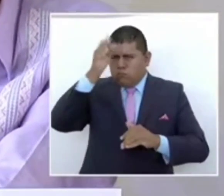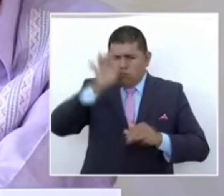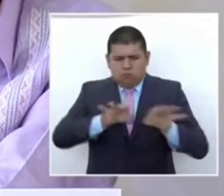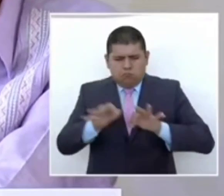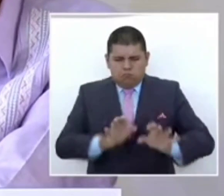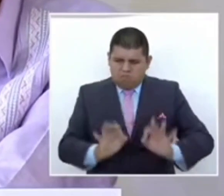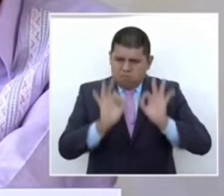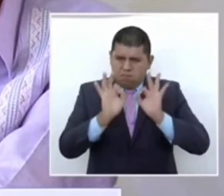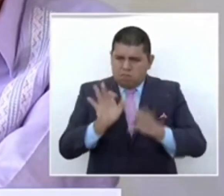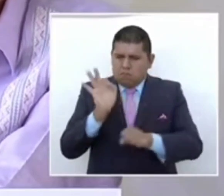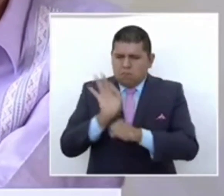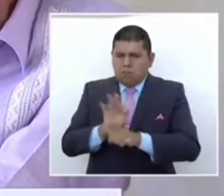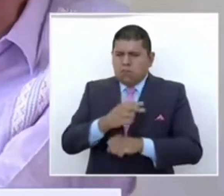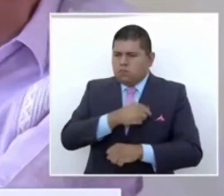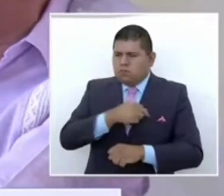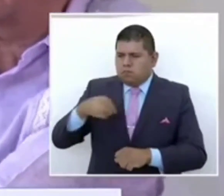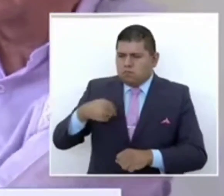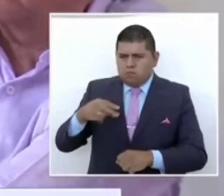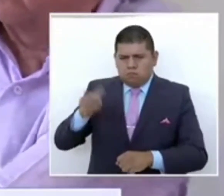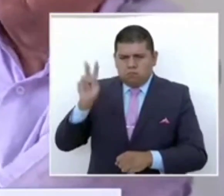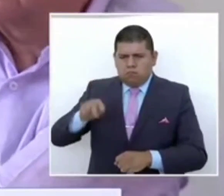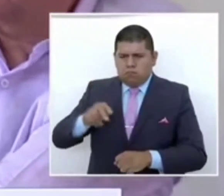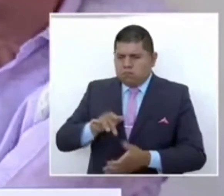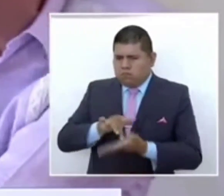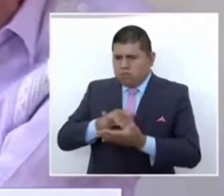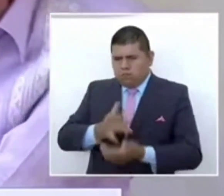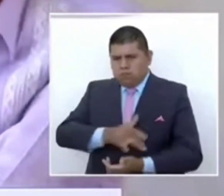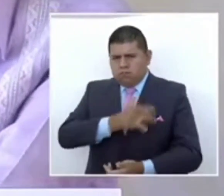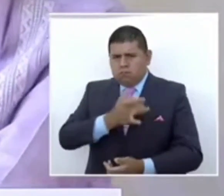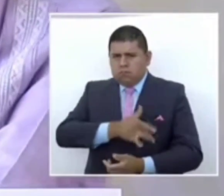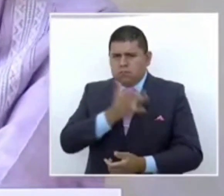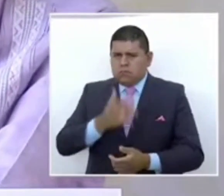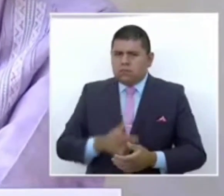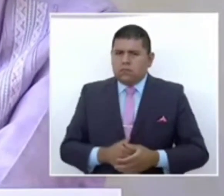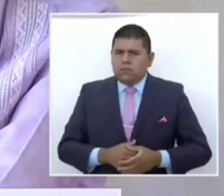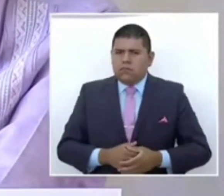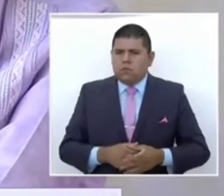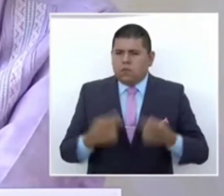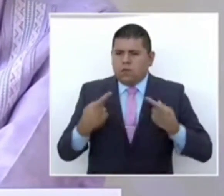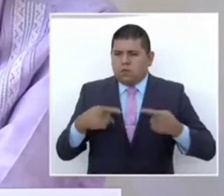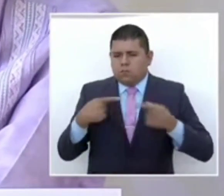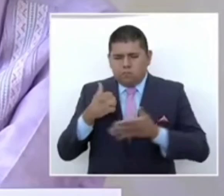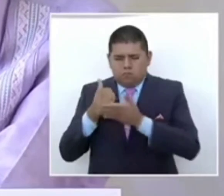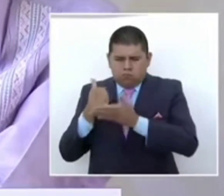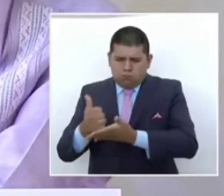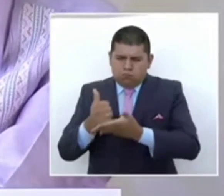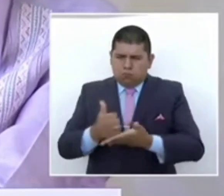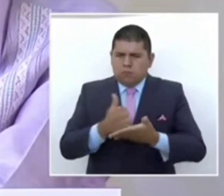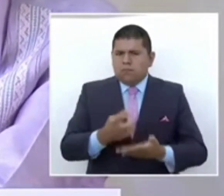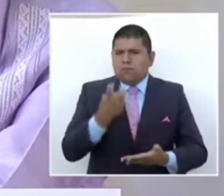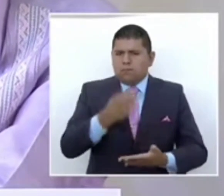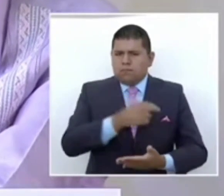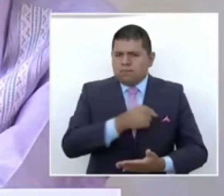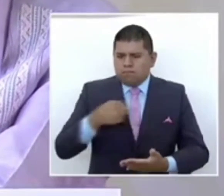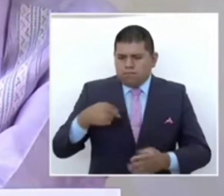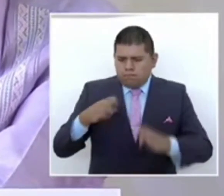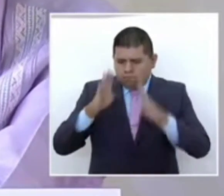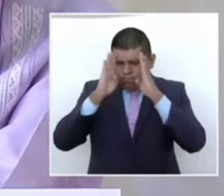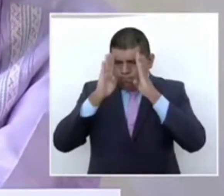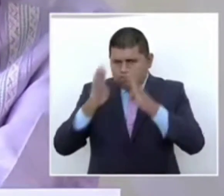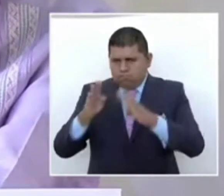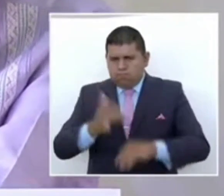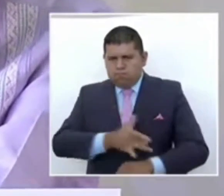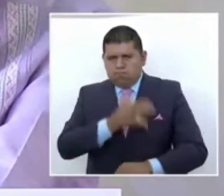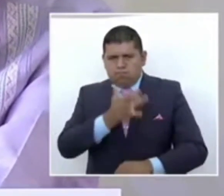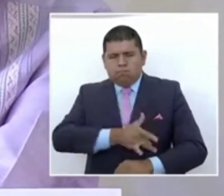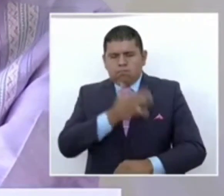Creemos y apostamos a la movilidad social. Ese es